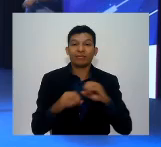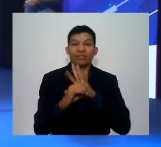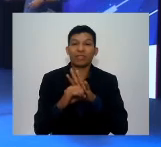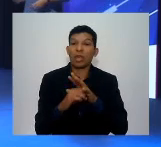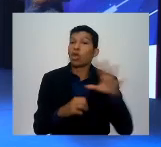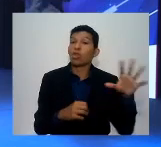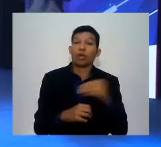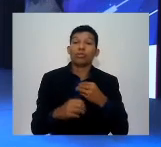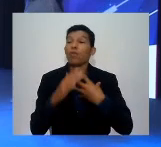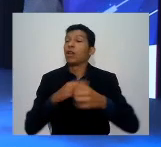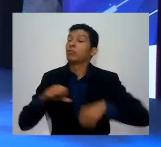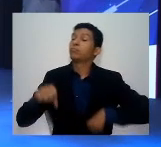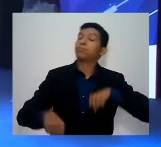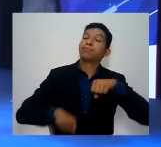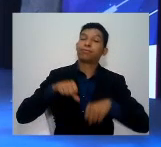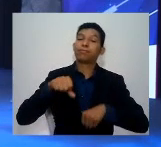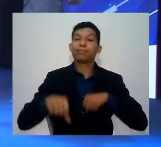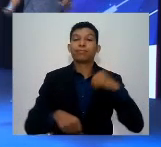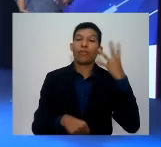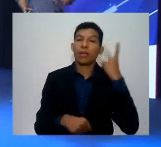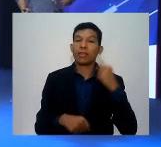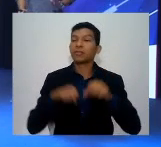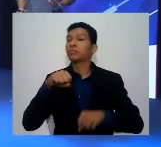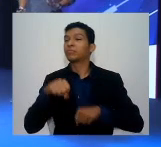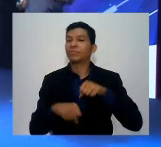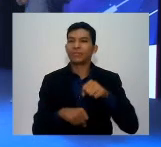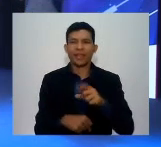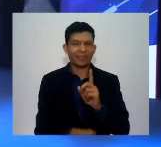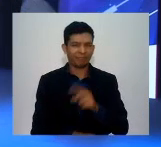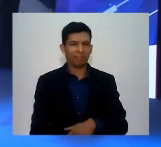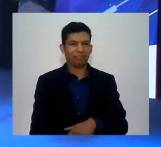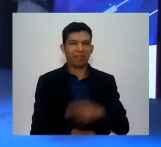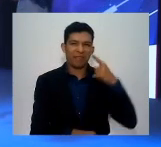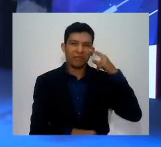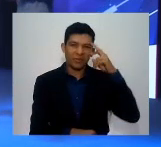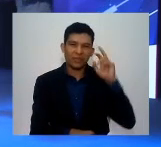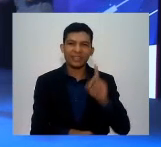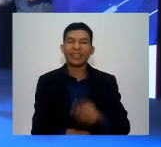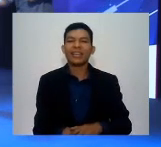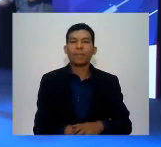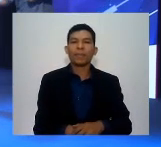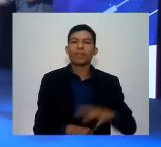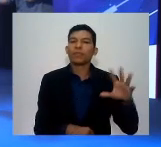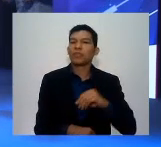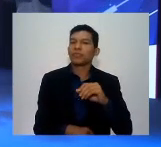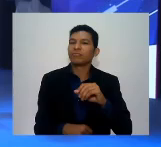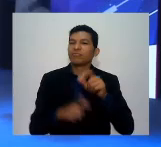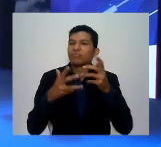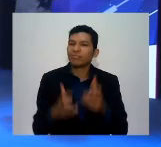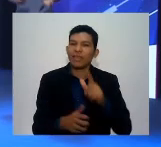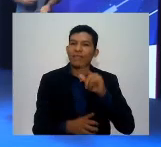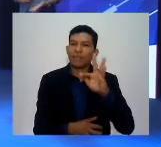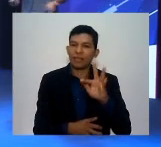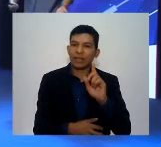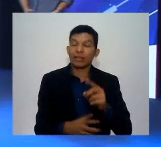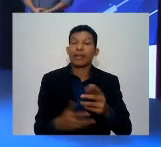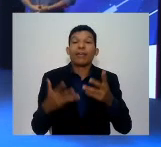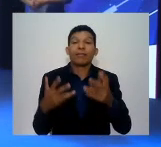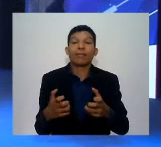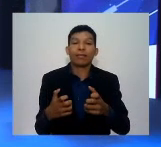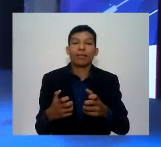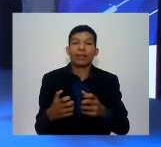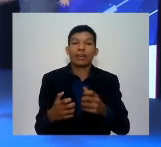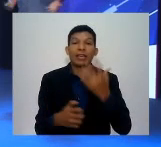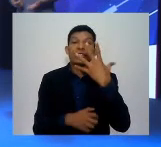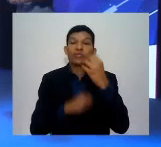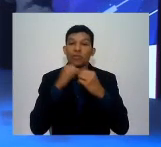La apnea, obviamente, ¿la apnea qué es? La apnea es dejar de respirar. Entonces, si uno deja de respirar durante cierto tiempo, pues obviamente la falta de oxígeno hace que